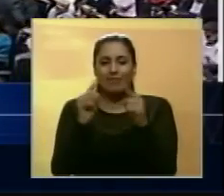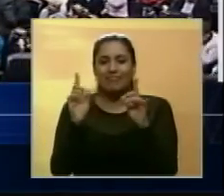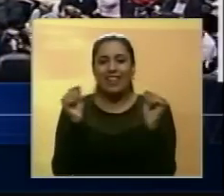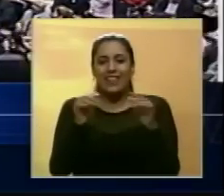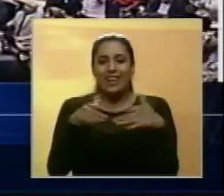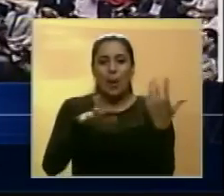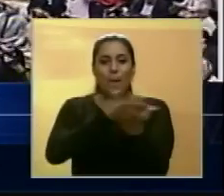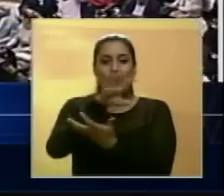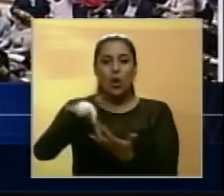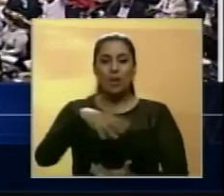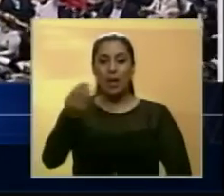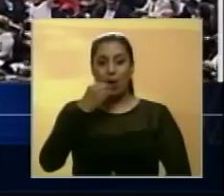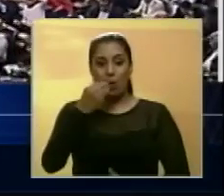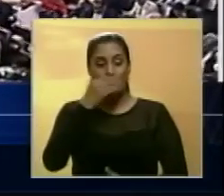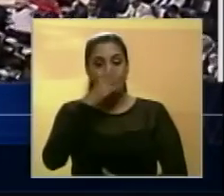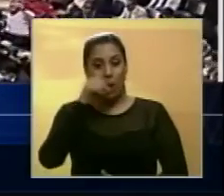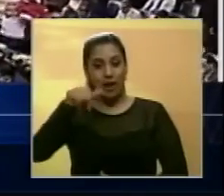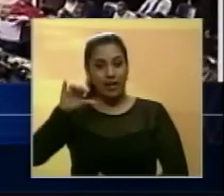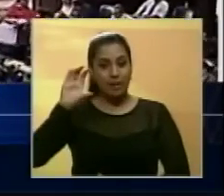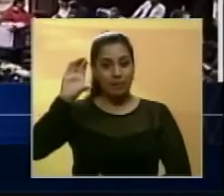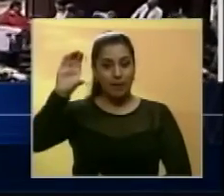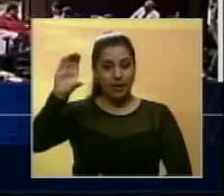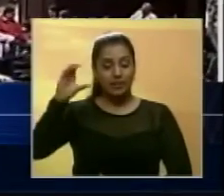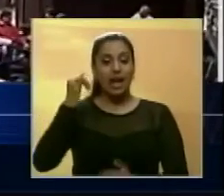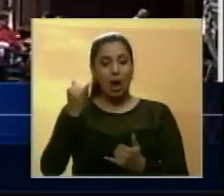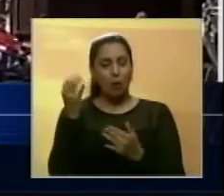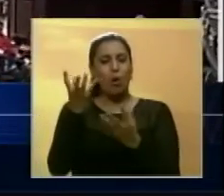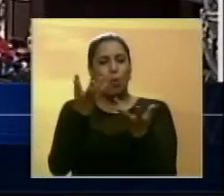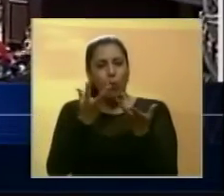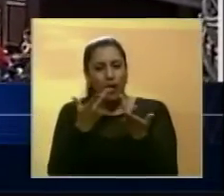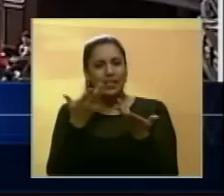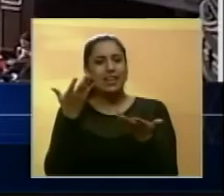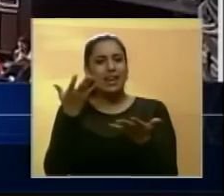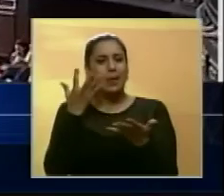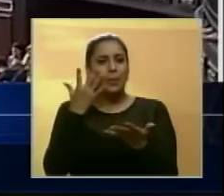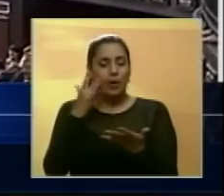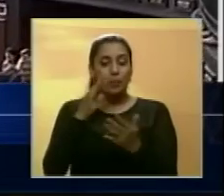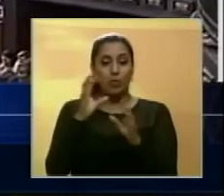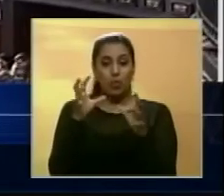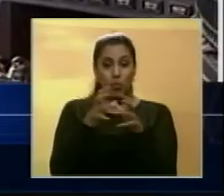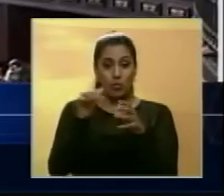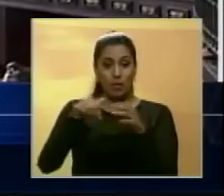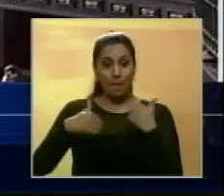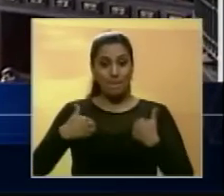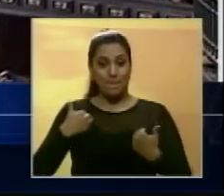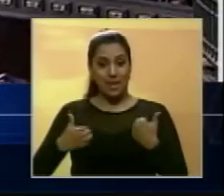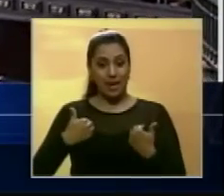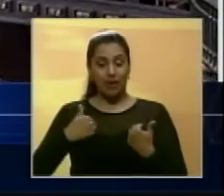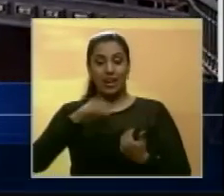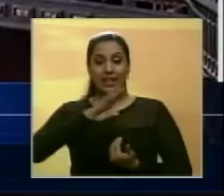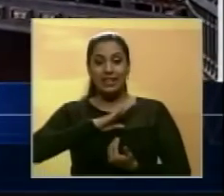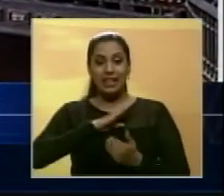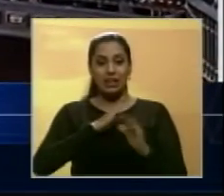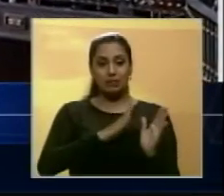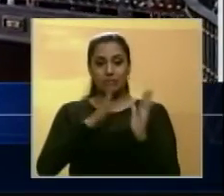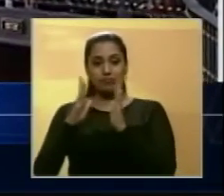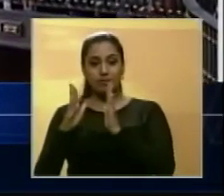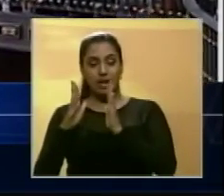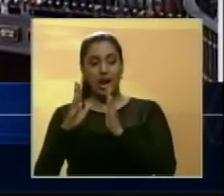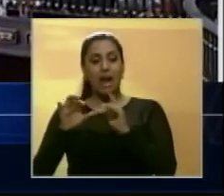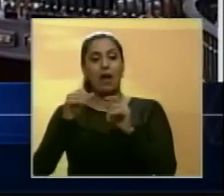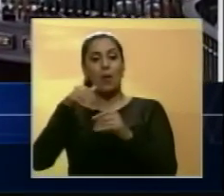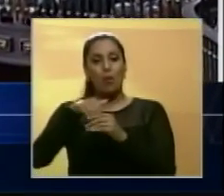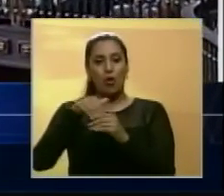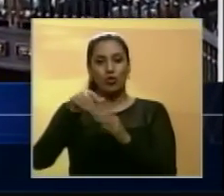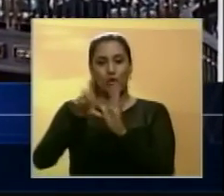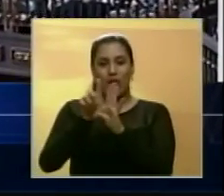la crisis alimentaria del país. Hay que recalcar que durante la sesión de este miércoles quedó diferida la ley de